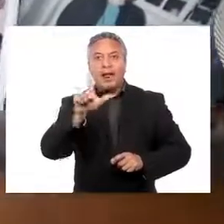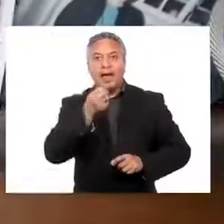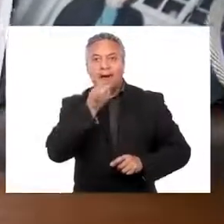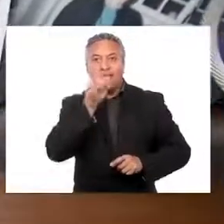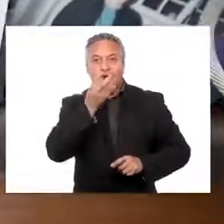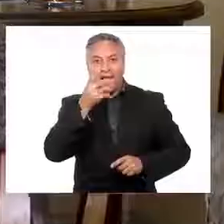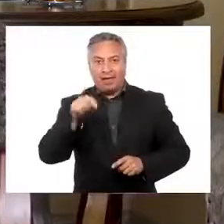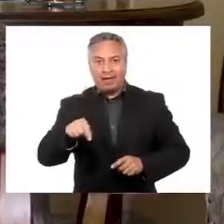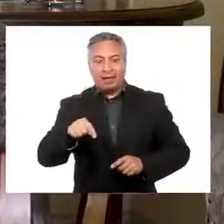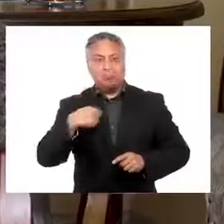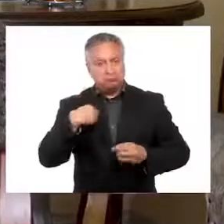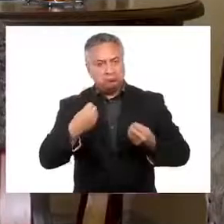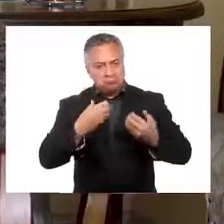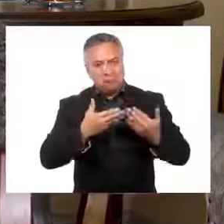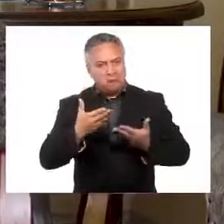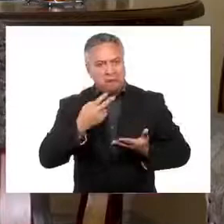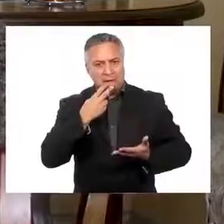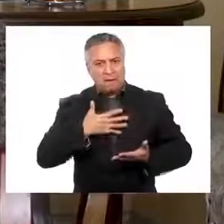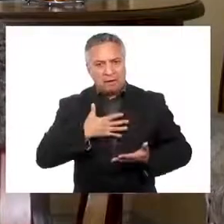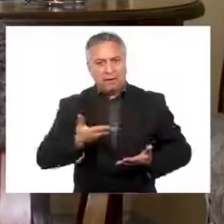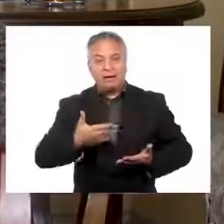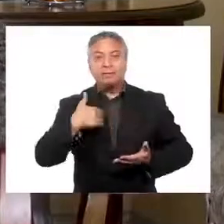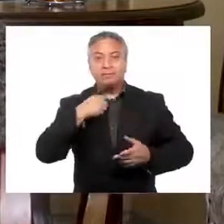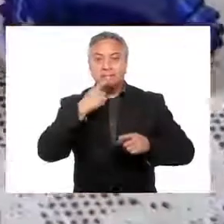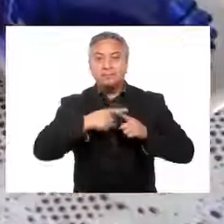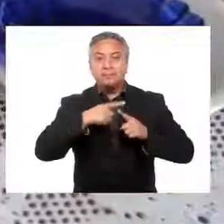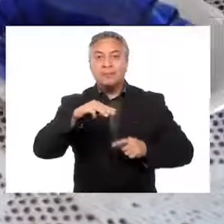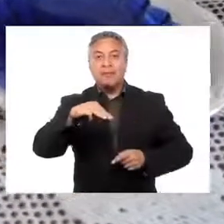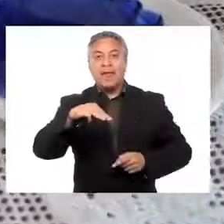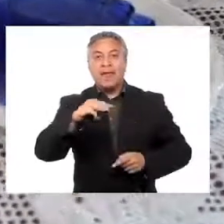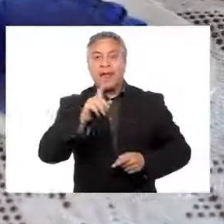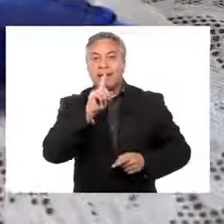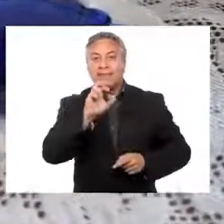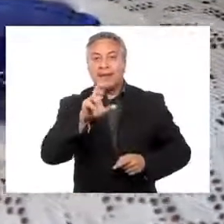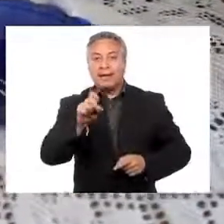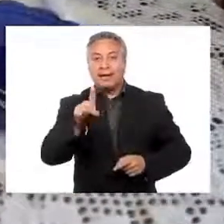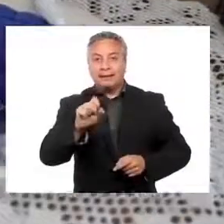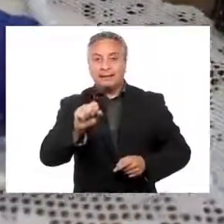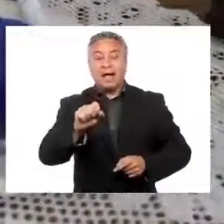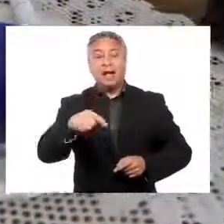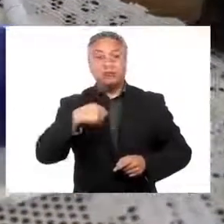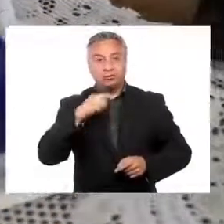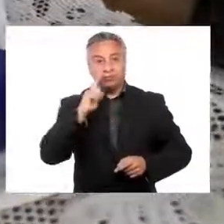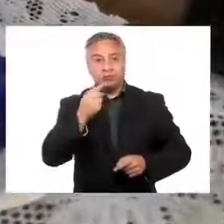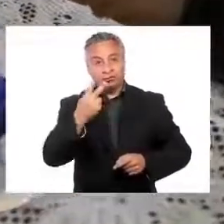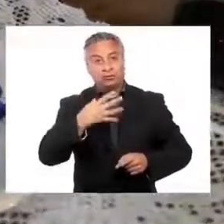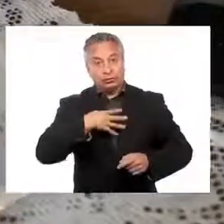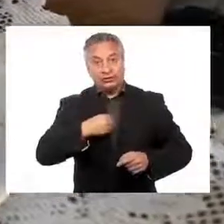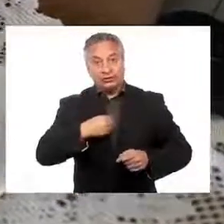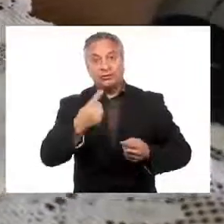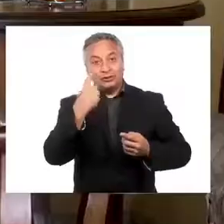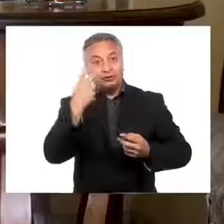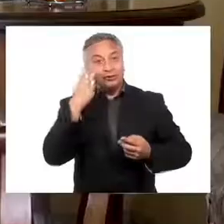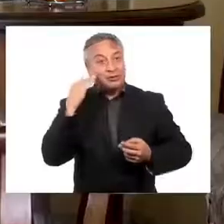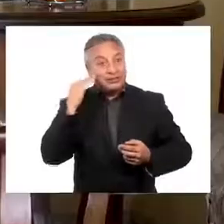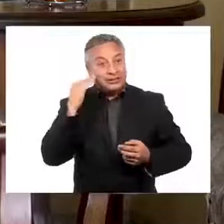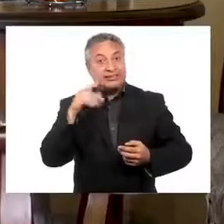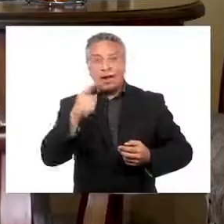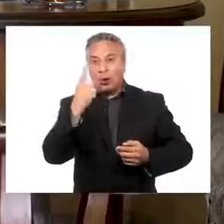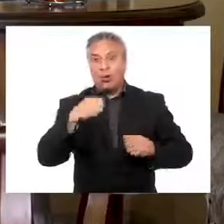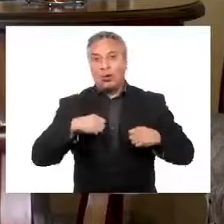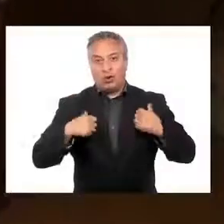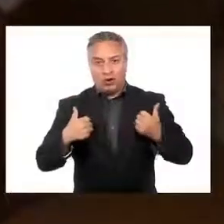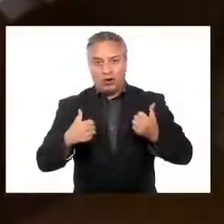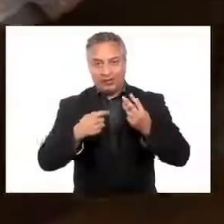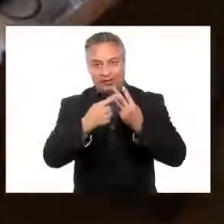nosotros. Yo me llamo María Teresa Chávez Zurita, yo tengo tres hijos, dos niñas y un joven. Mi marido